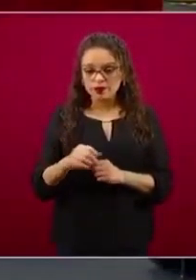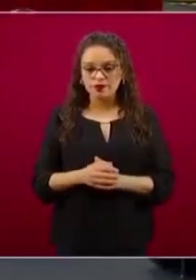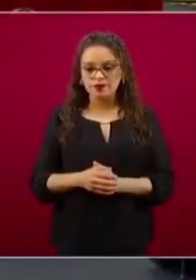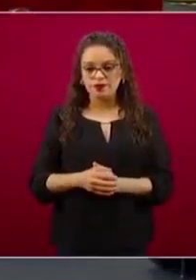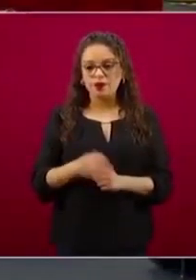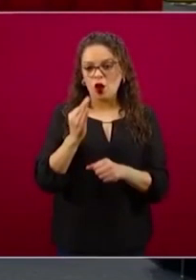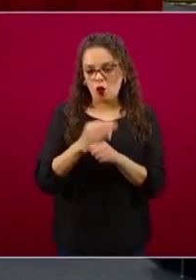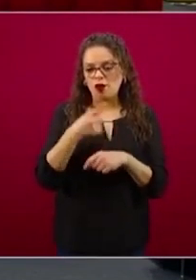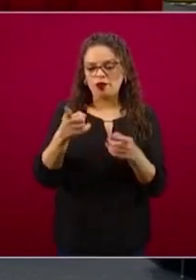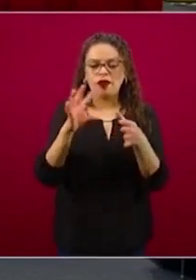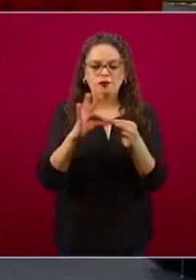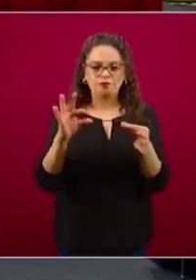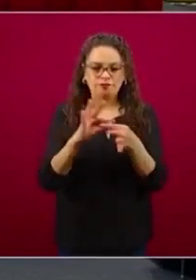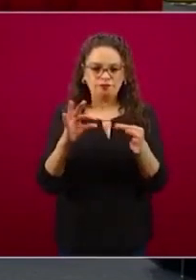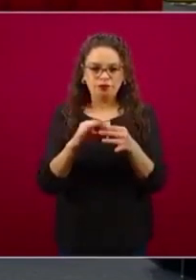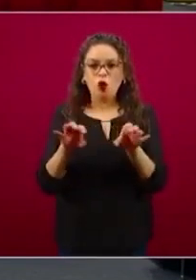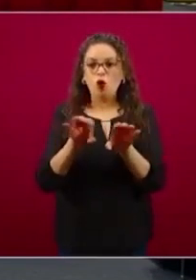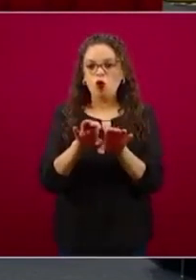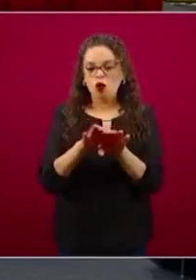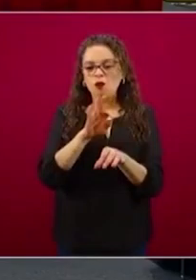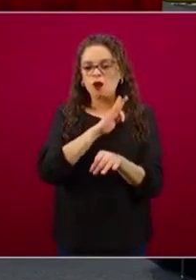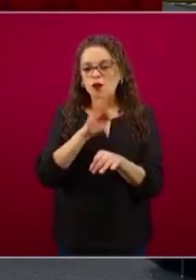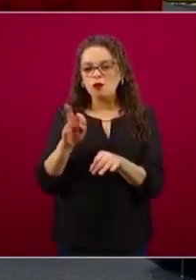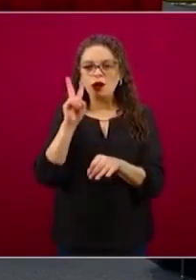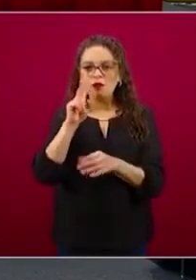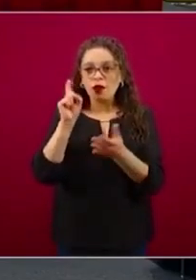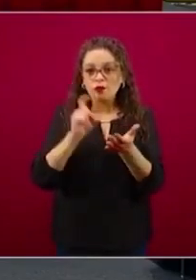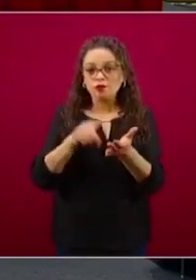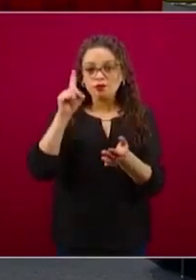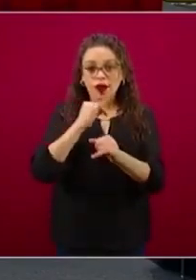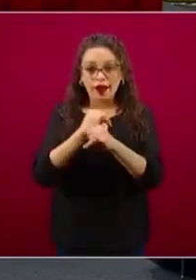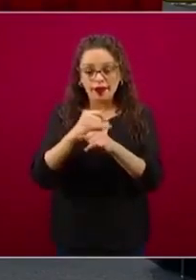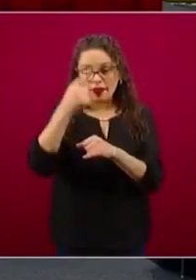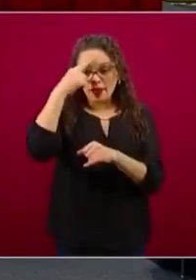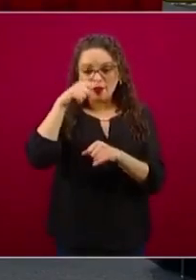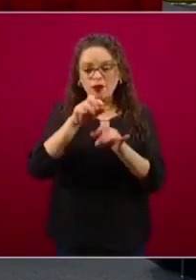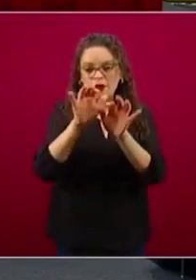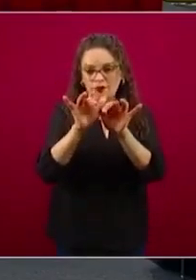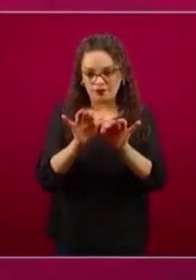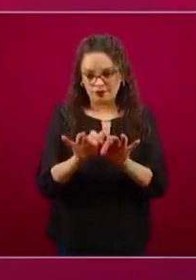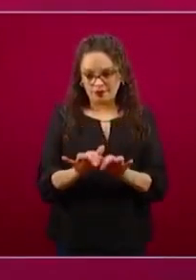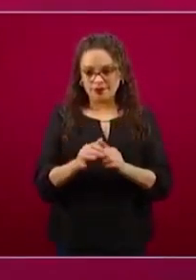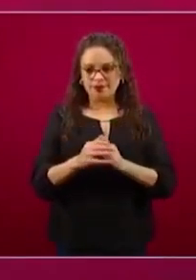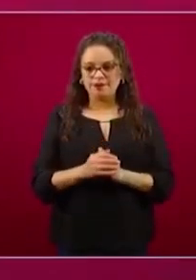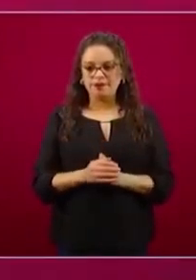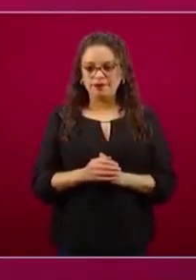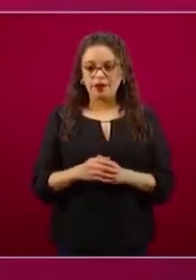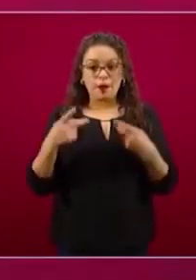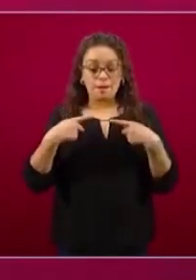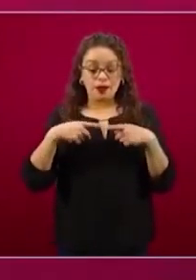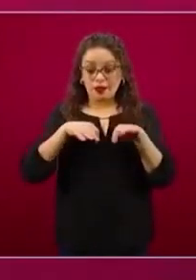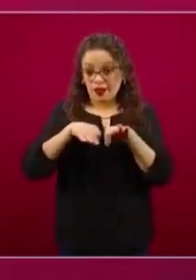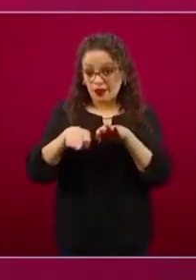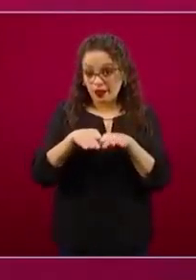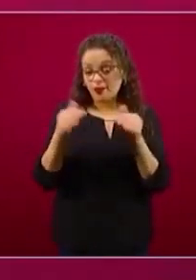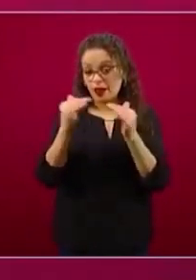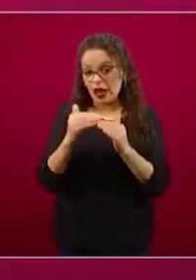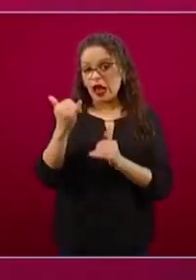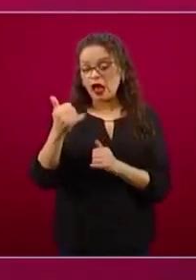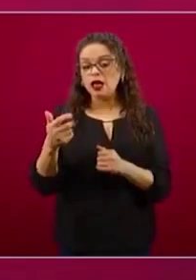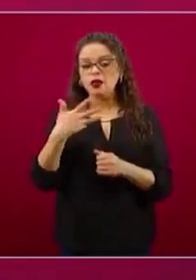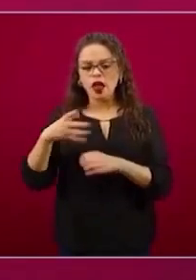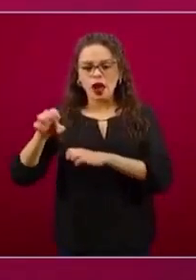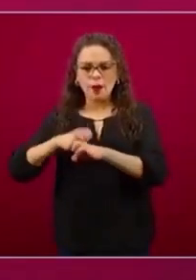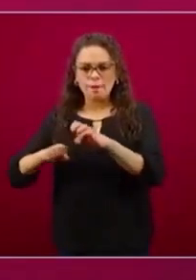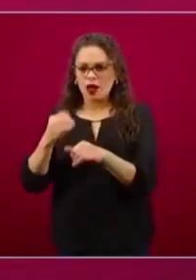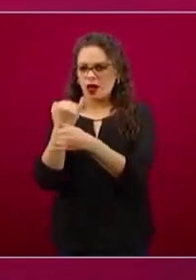cómo accesar más o menos pero se habilitará ya la plataforma para que tanto las personas trabajadoras del hogar como las personas trabajadoras independientes